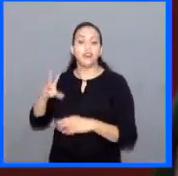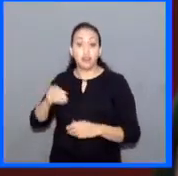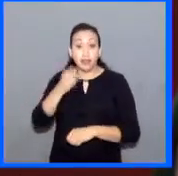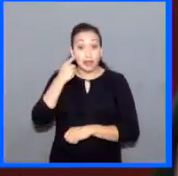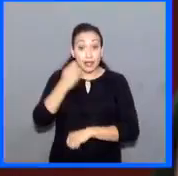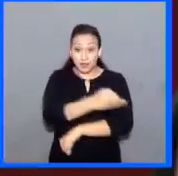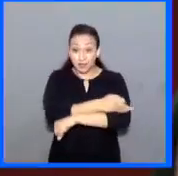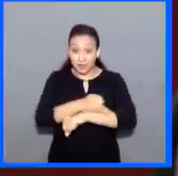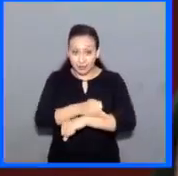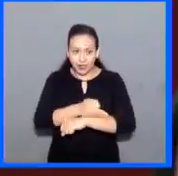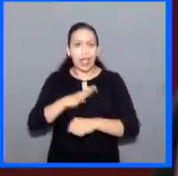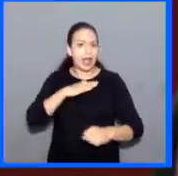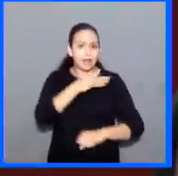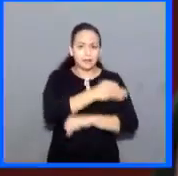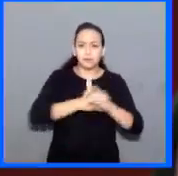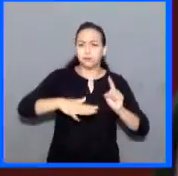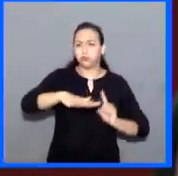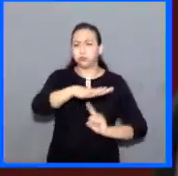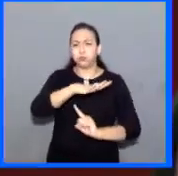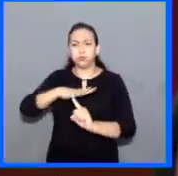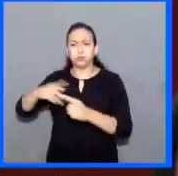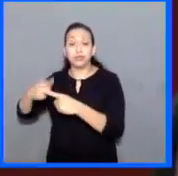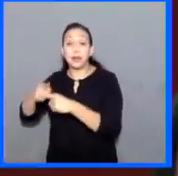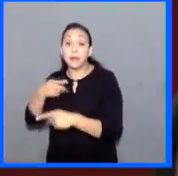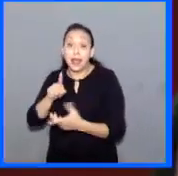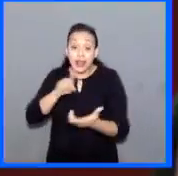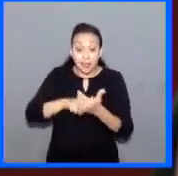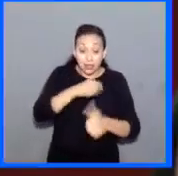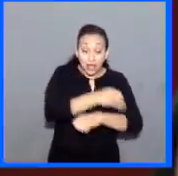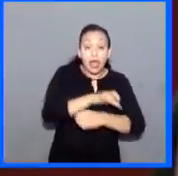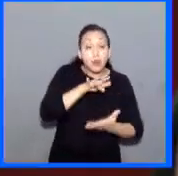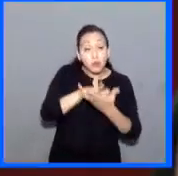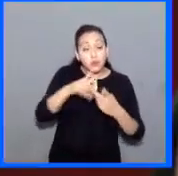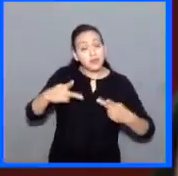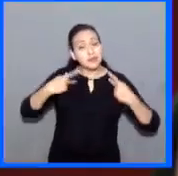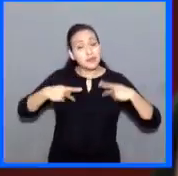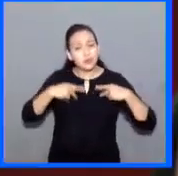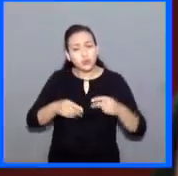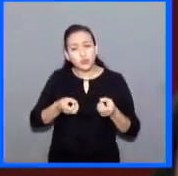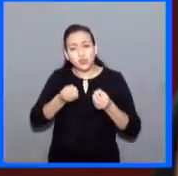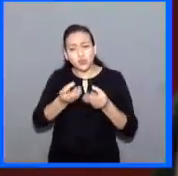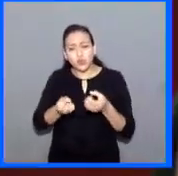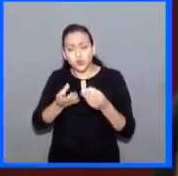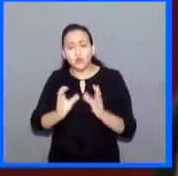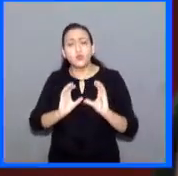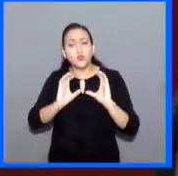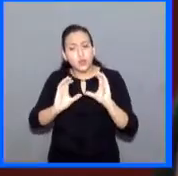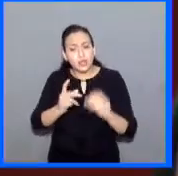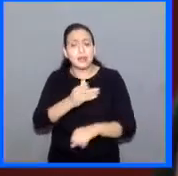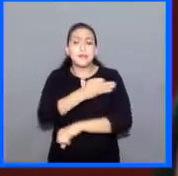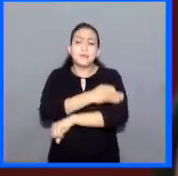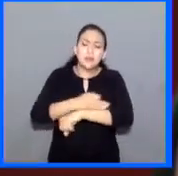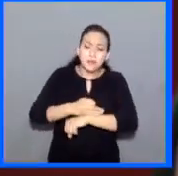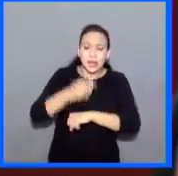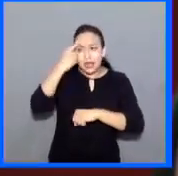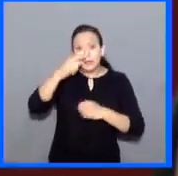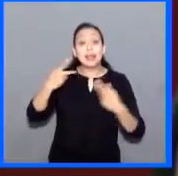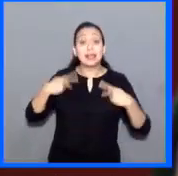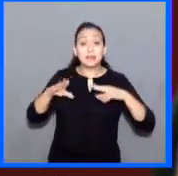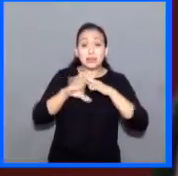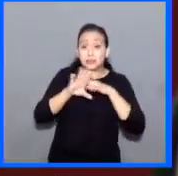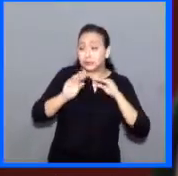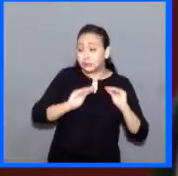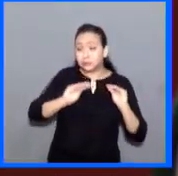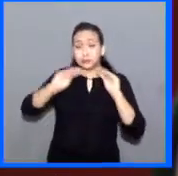formas, constituyen un núcleo básico de apoyo emocional y material para quienes se desplazan. La jurisprudencia que reconoce